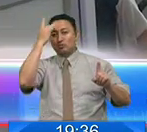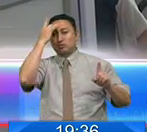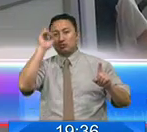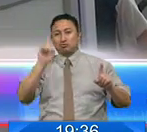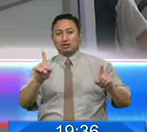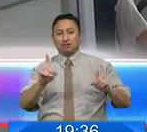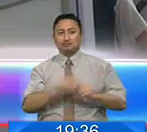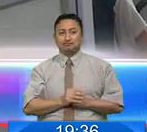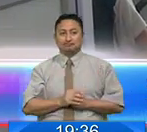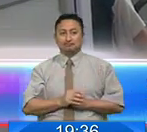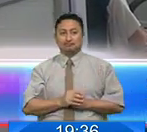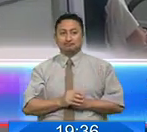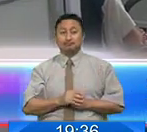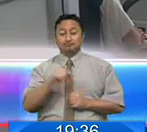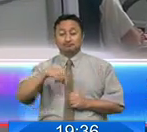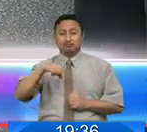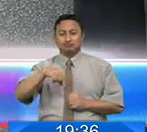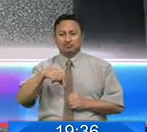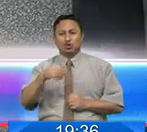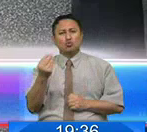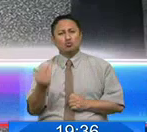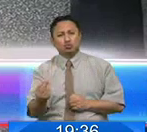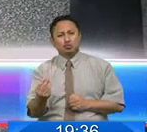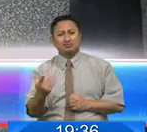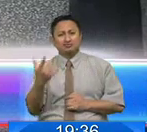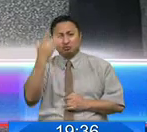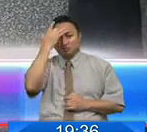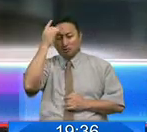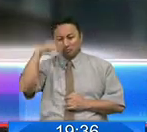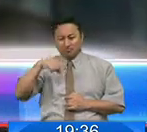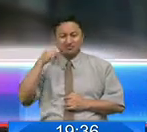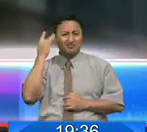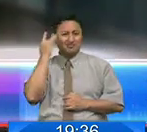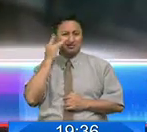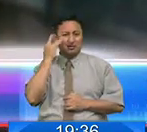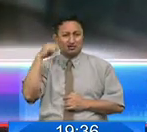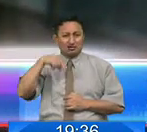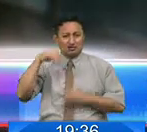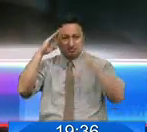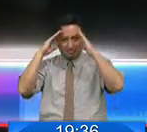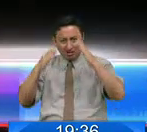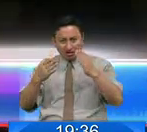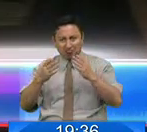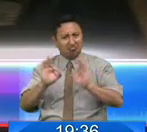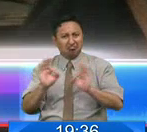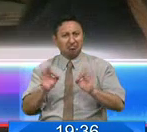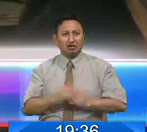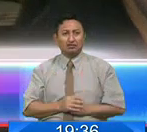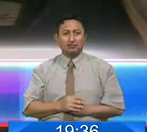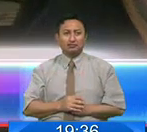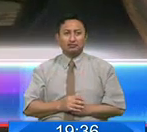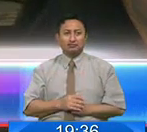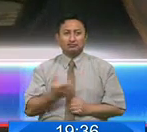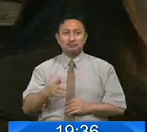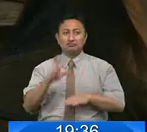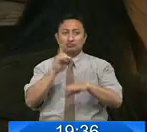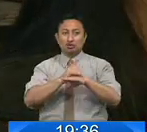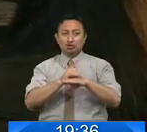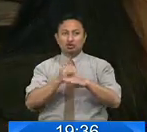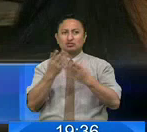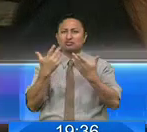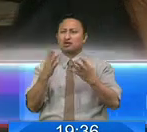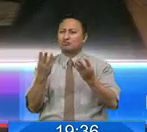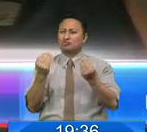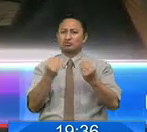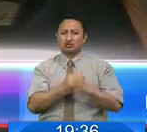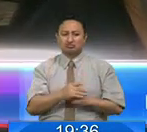ya su pequeña incidencia todavía es una de las enfermedades olvidadas por la sociedad te echamos por muchos doctores la verdad es